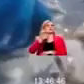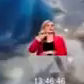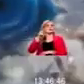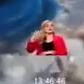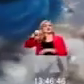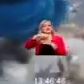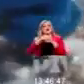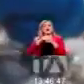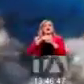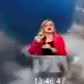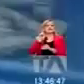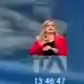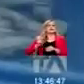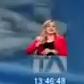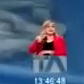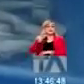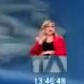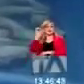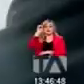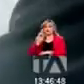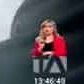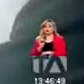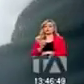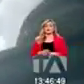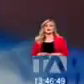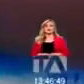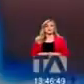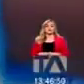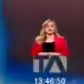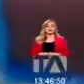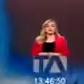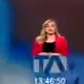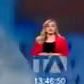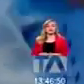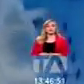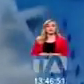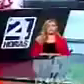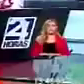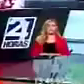representa el 60%. En Quito, María Gracia Costa, 24 horas.